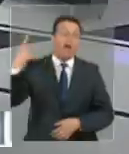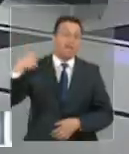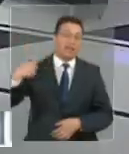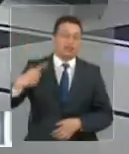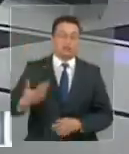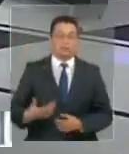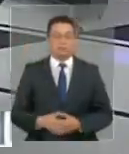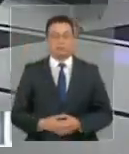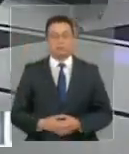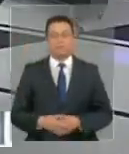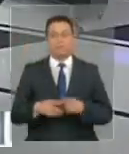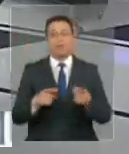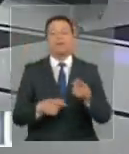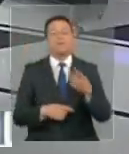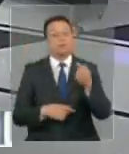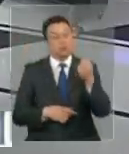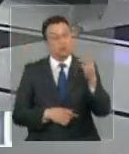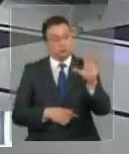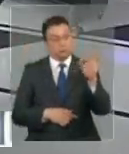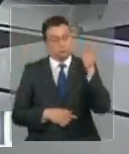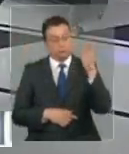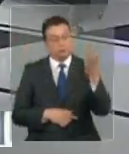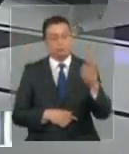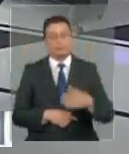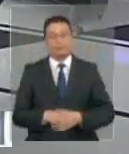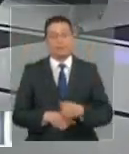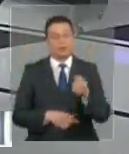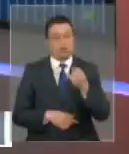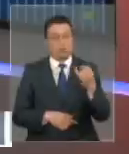vamos a elegir otro número, es el turno de Daniel.